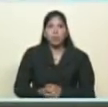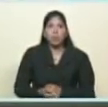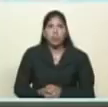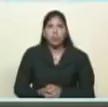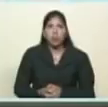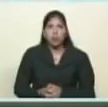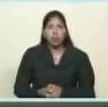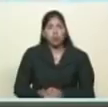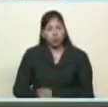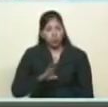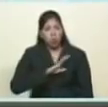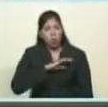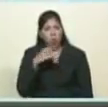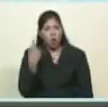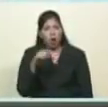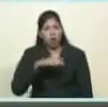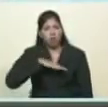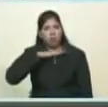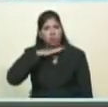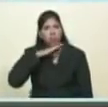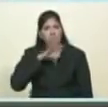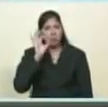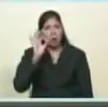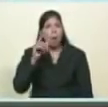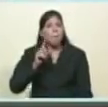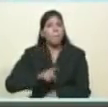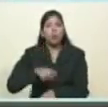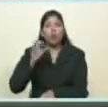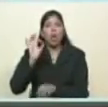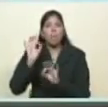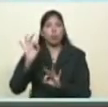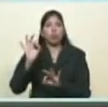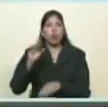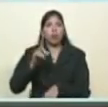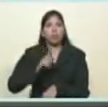Los teníamos, afortunadamente, a tiempo.